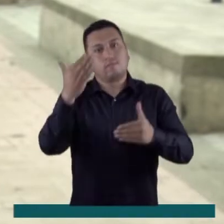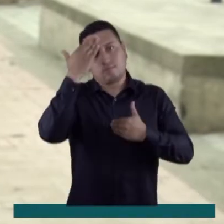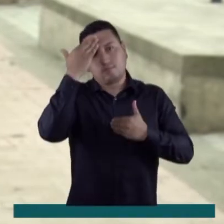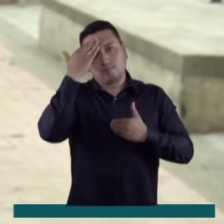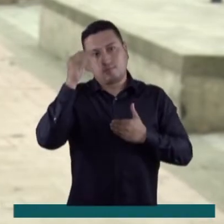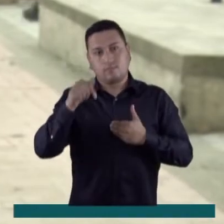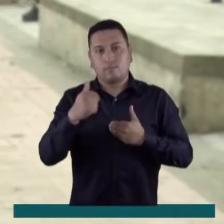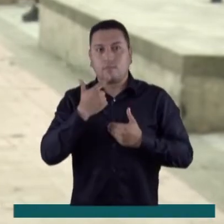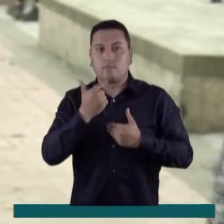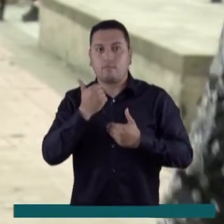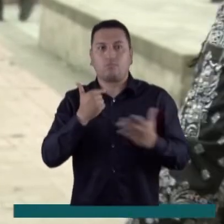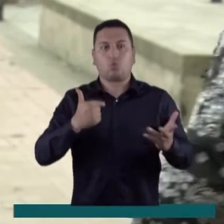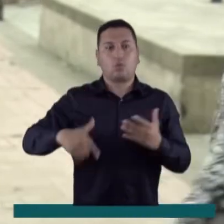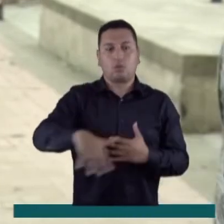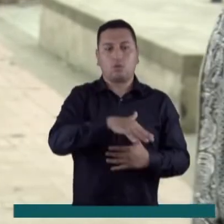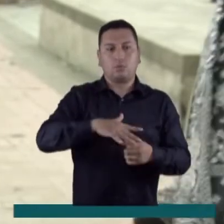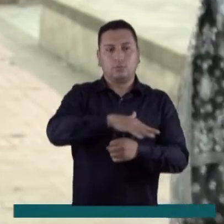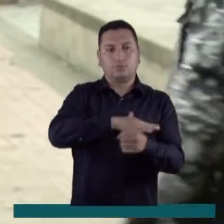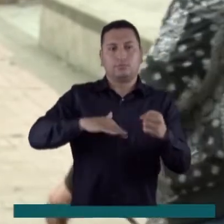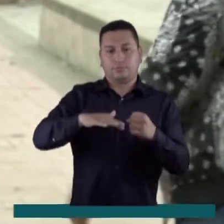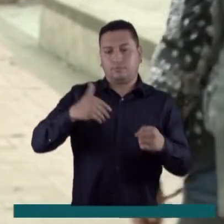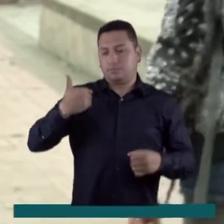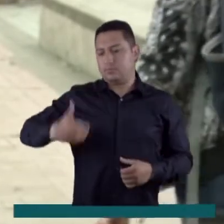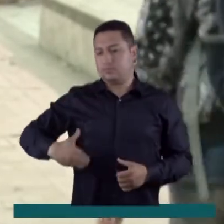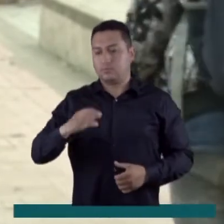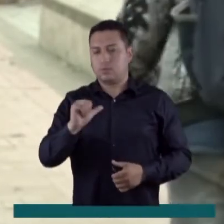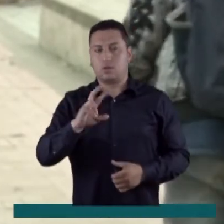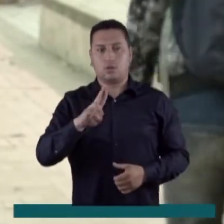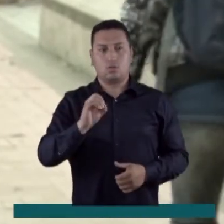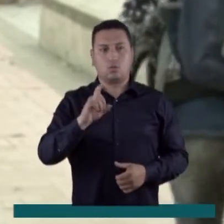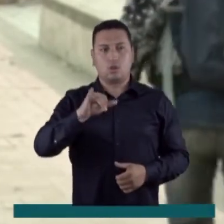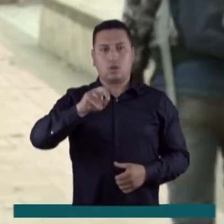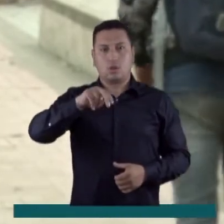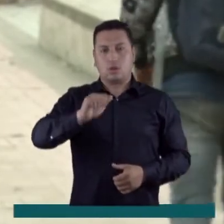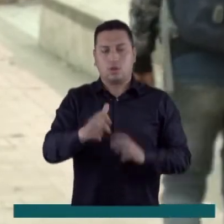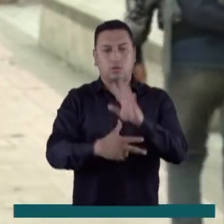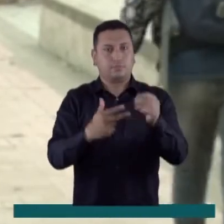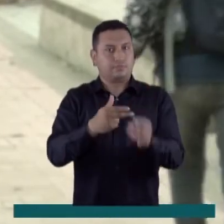Zipaquirá, en el departamento de Cundinamarca, informó Carolina Escandón para Enlace 13.